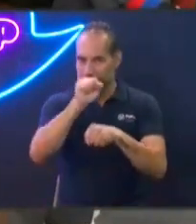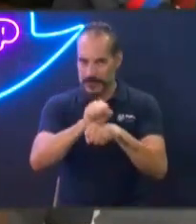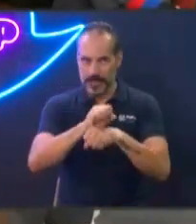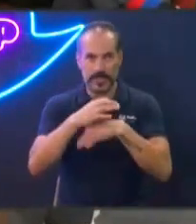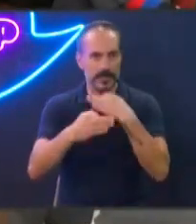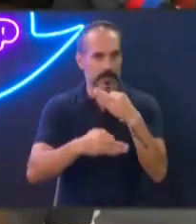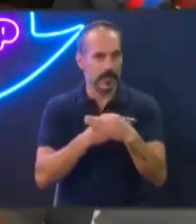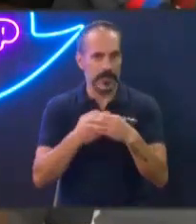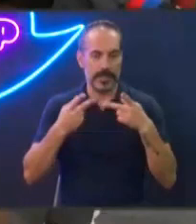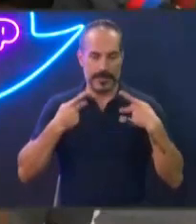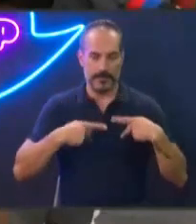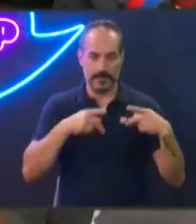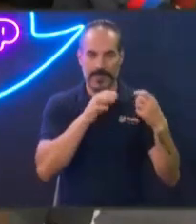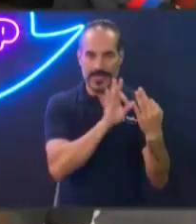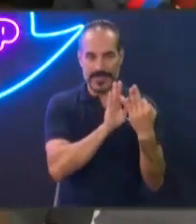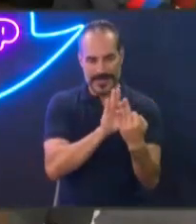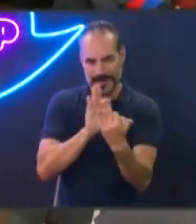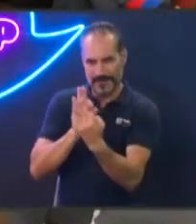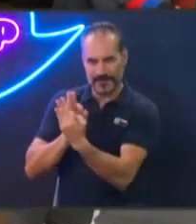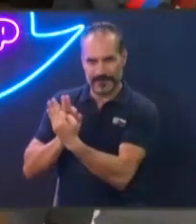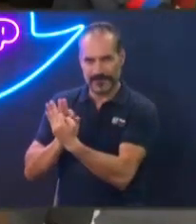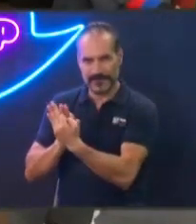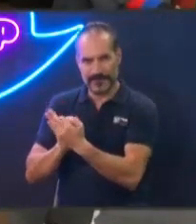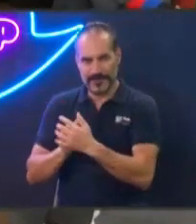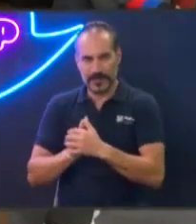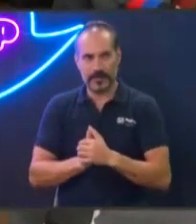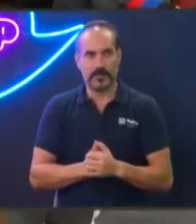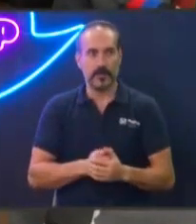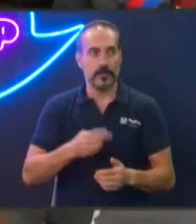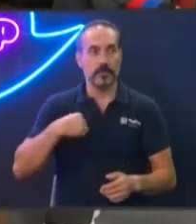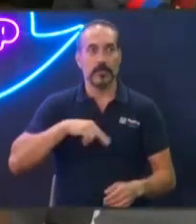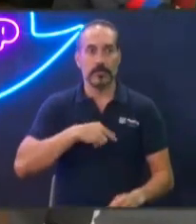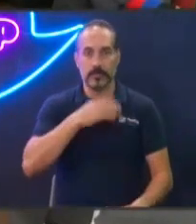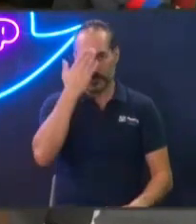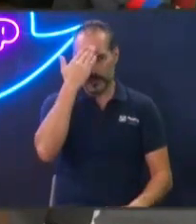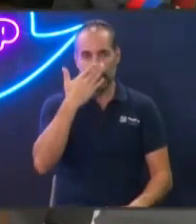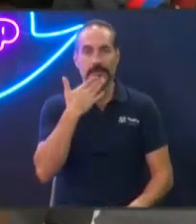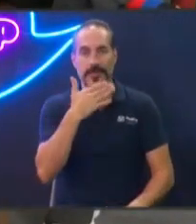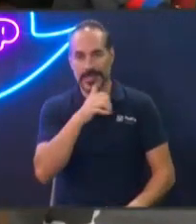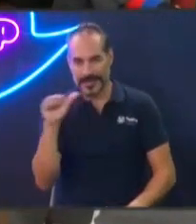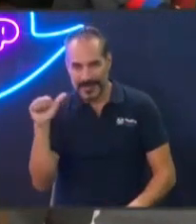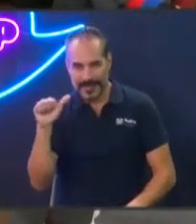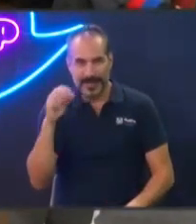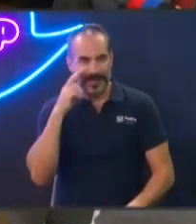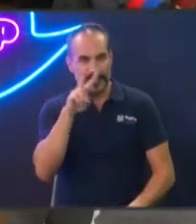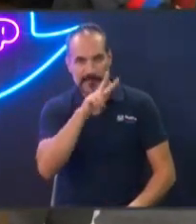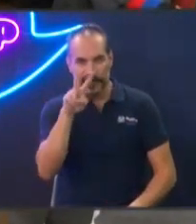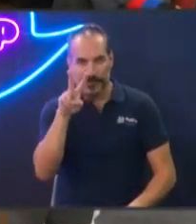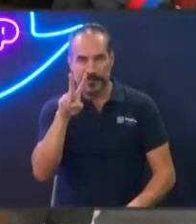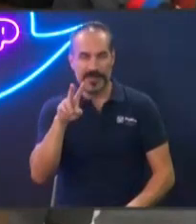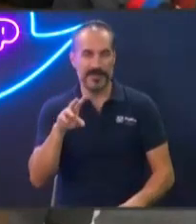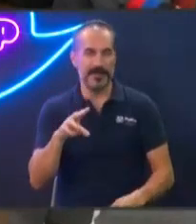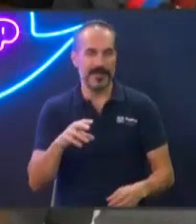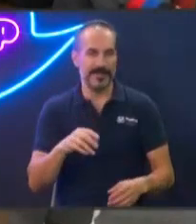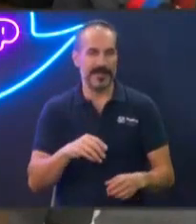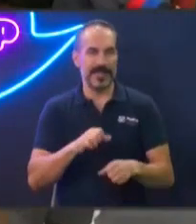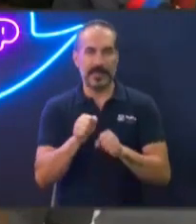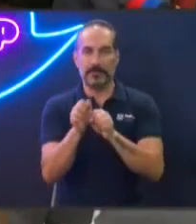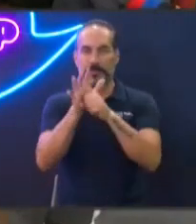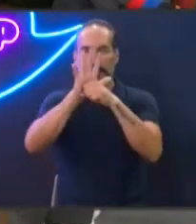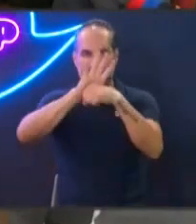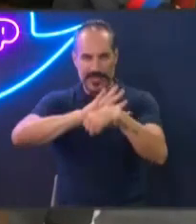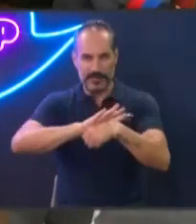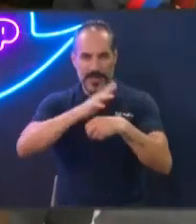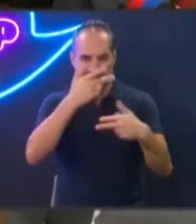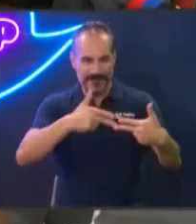presencial ciertamente hemos desarrollado muchas habil ades en la pandemia no de sobre todo en el uso de la tecnología